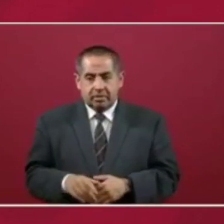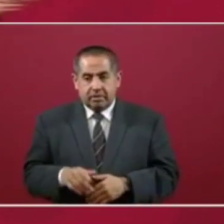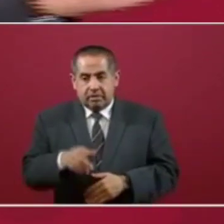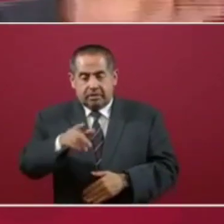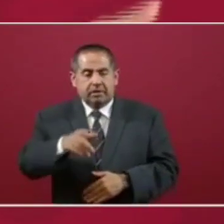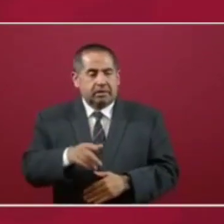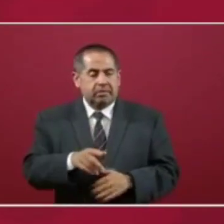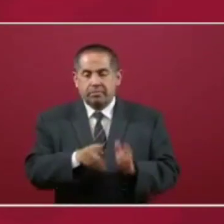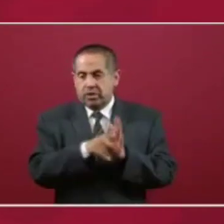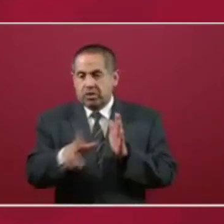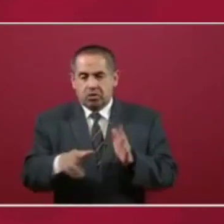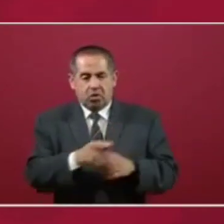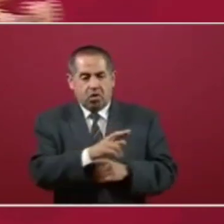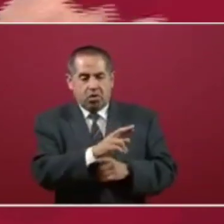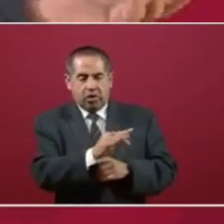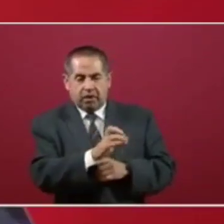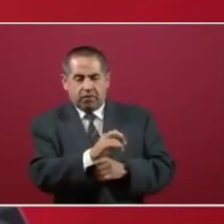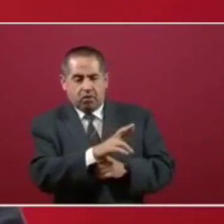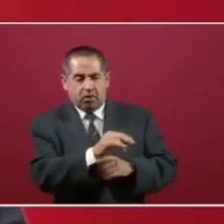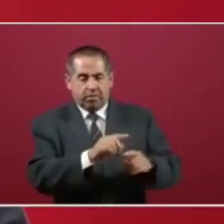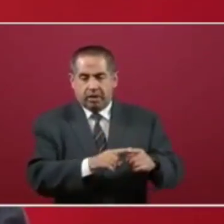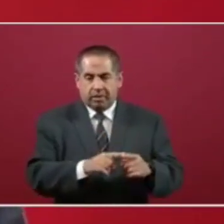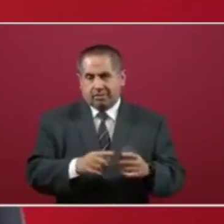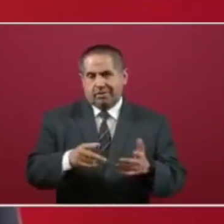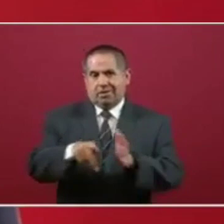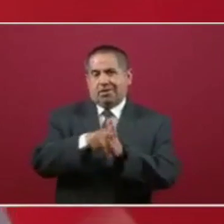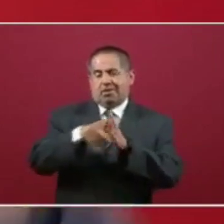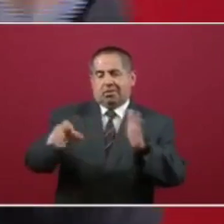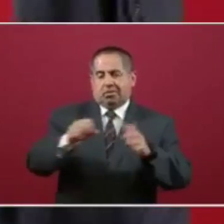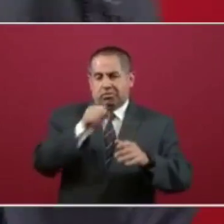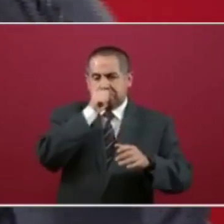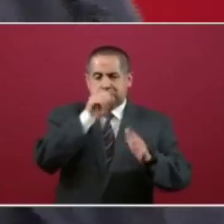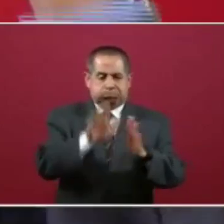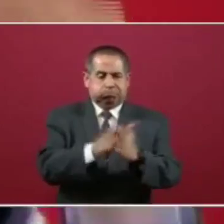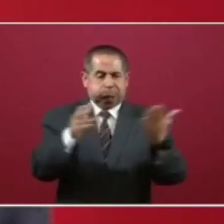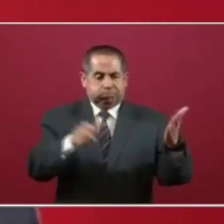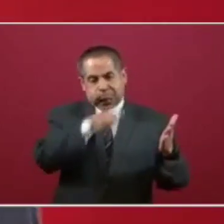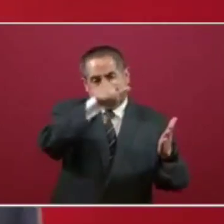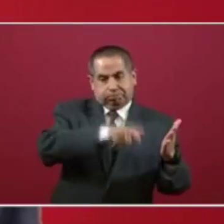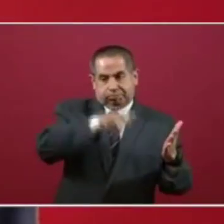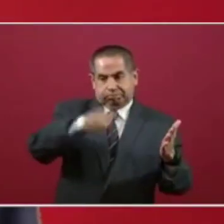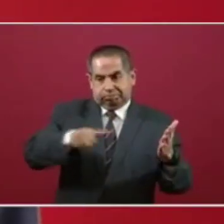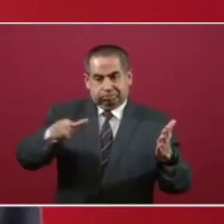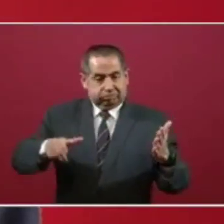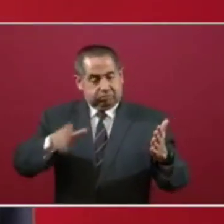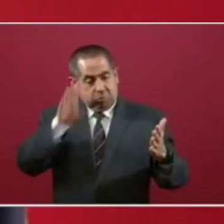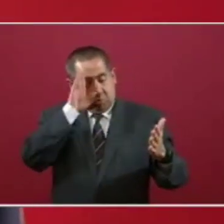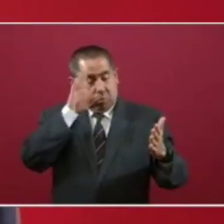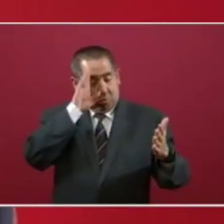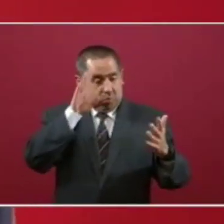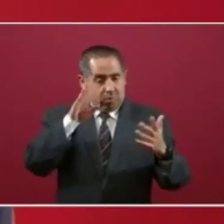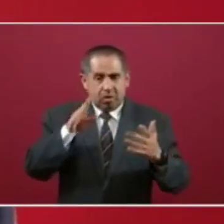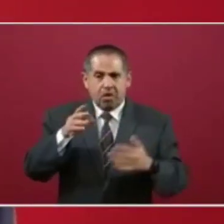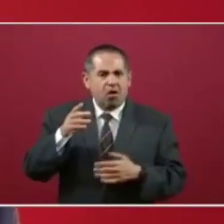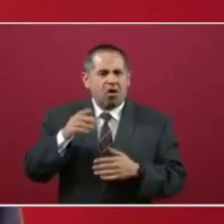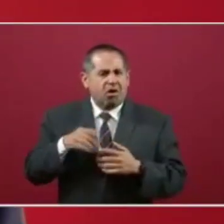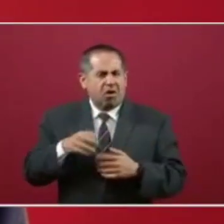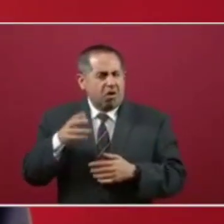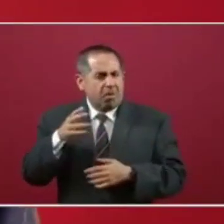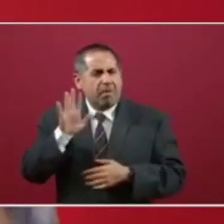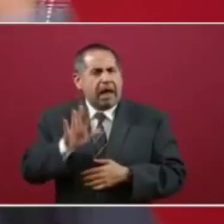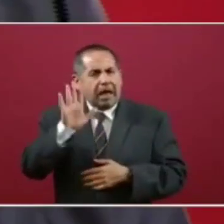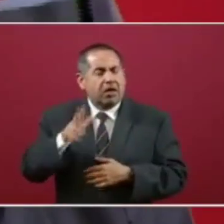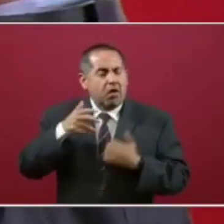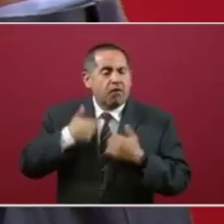porque en primera plana y como si yo fuese Salinas.